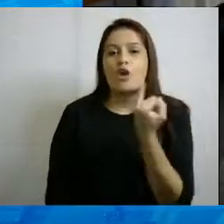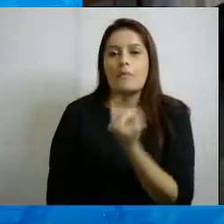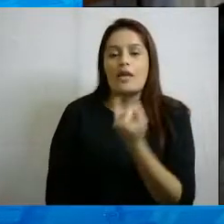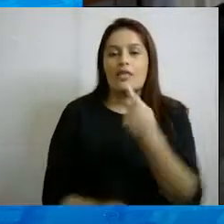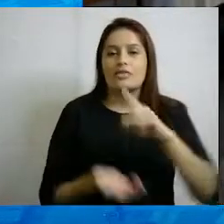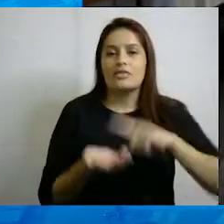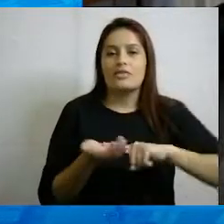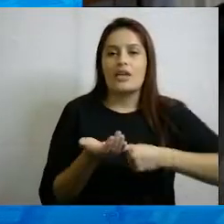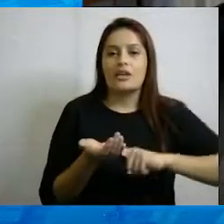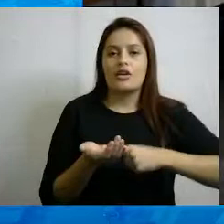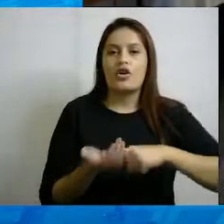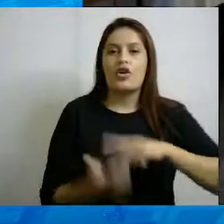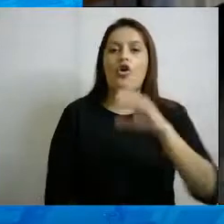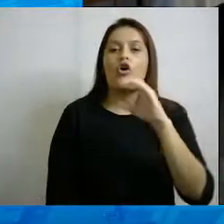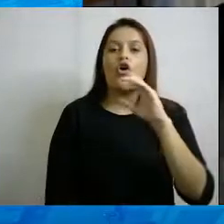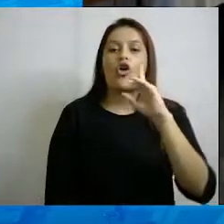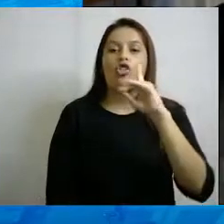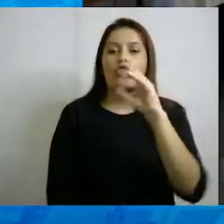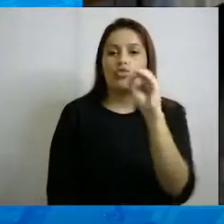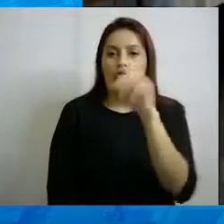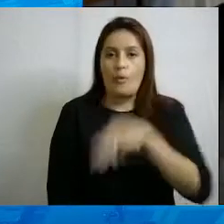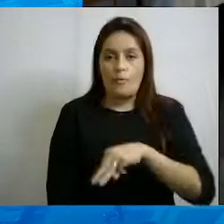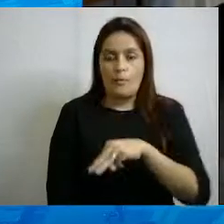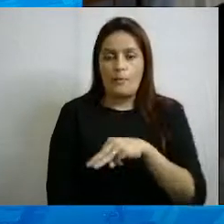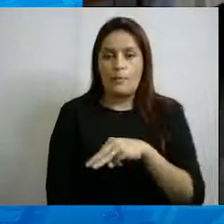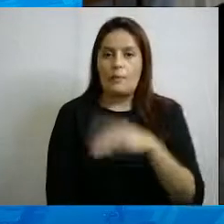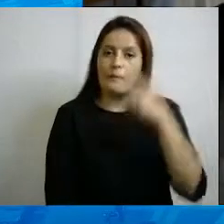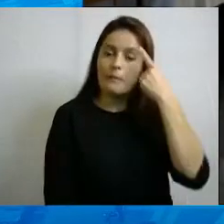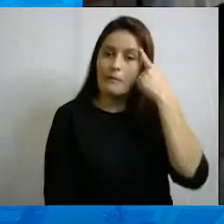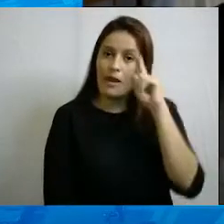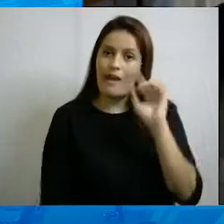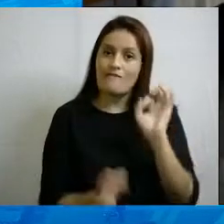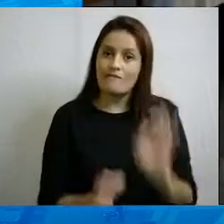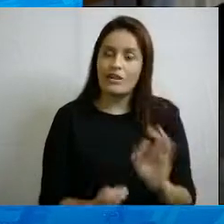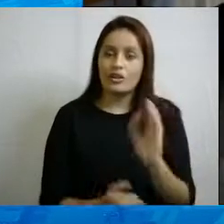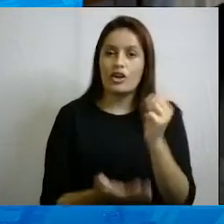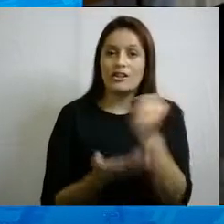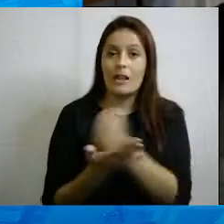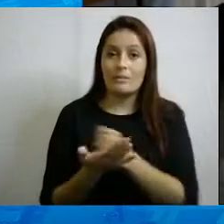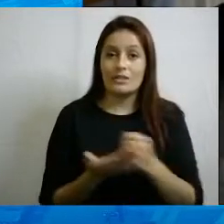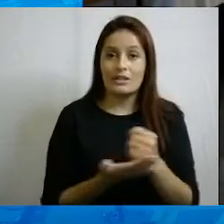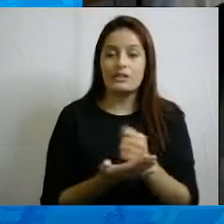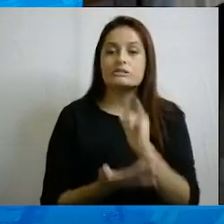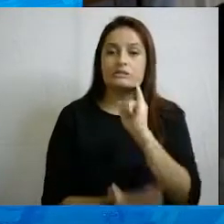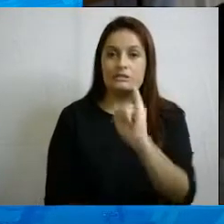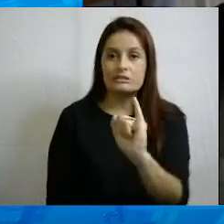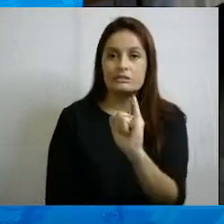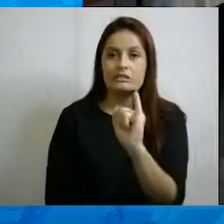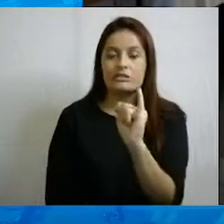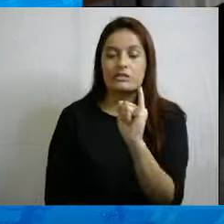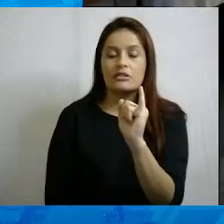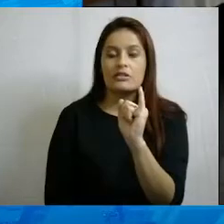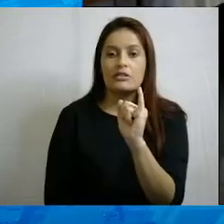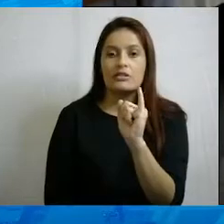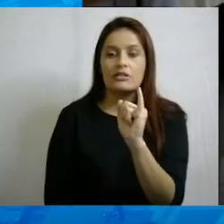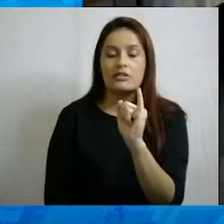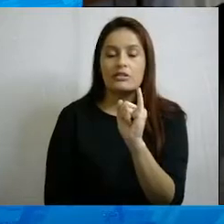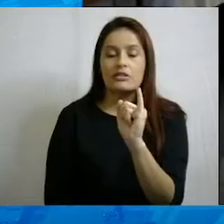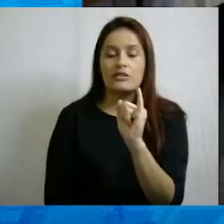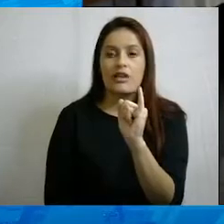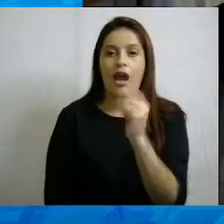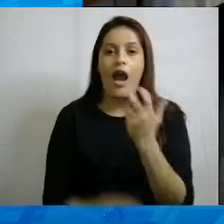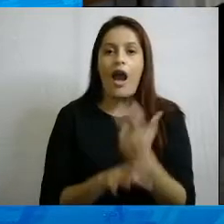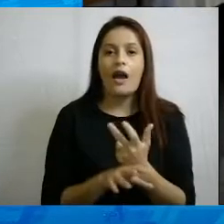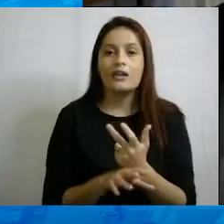que lleguen desde Obras. Y para efectos del trámite solicitado en sí, ahí también hay